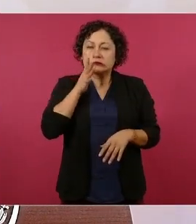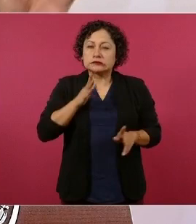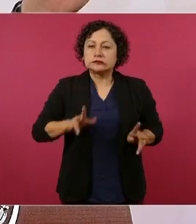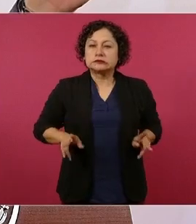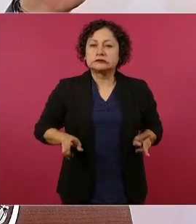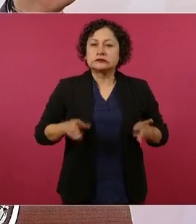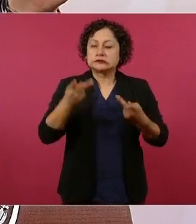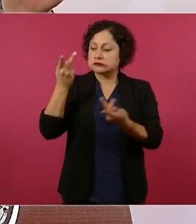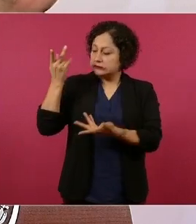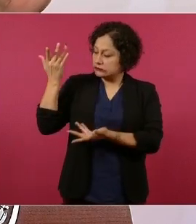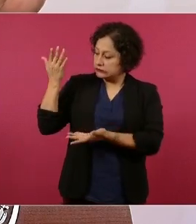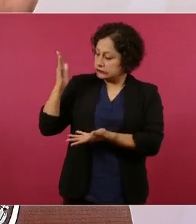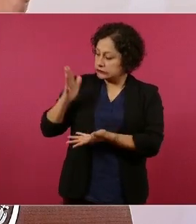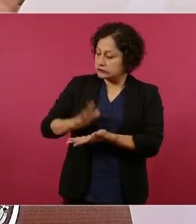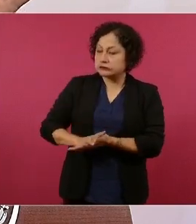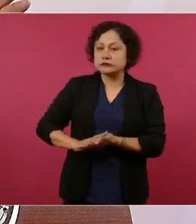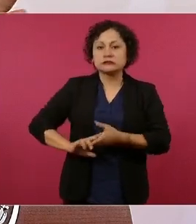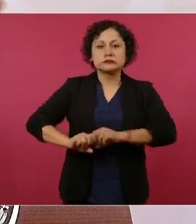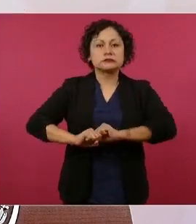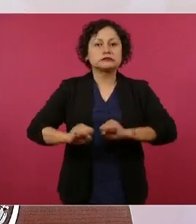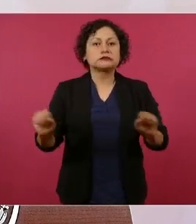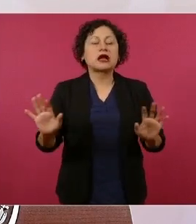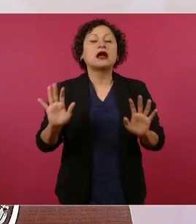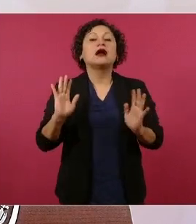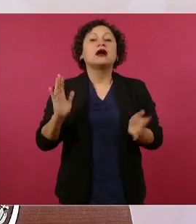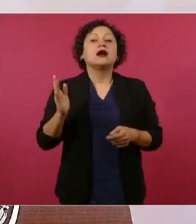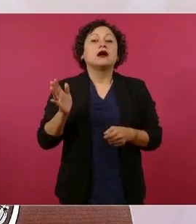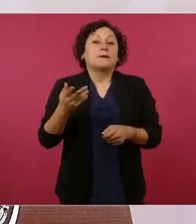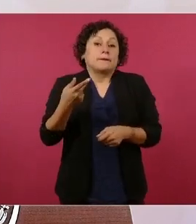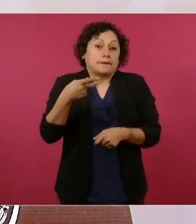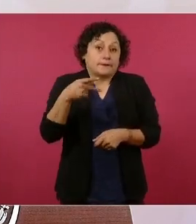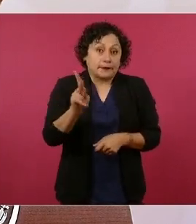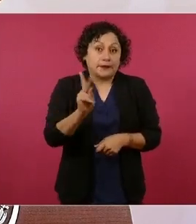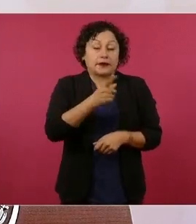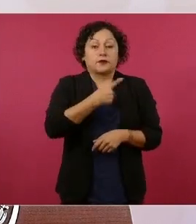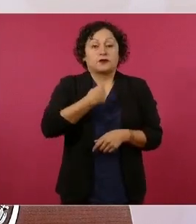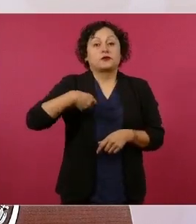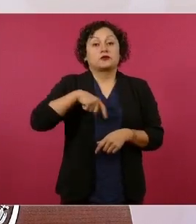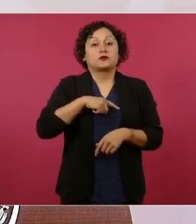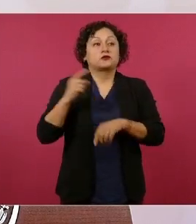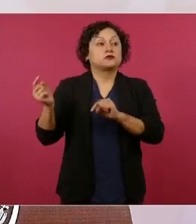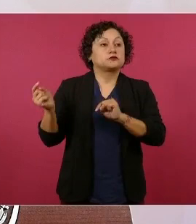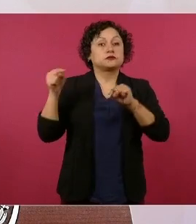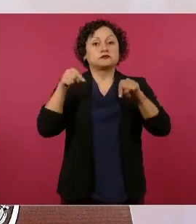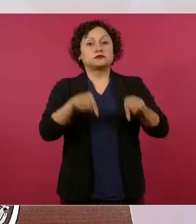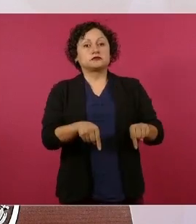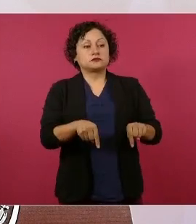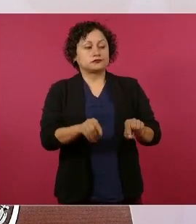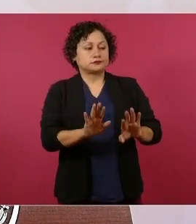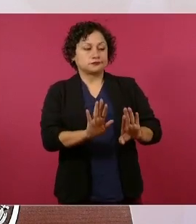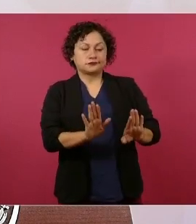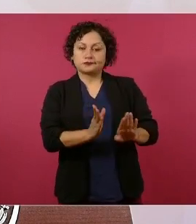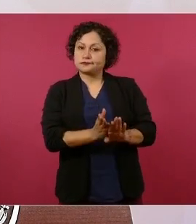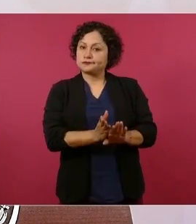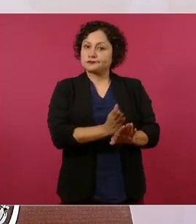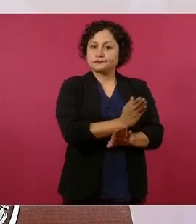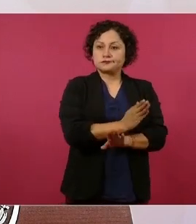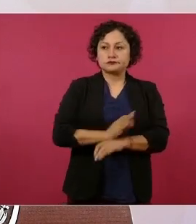hubiese continuado la misma política de darle prioridad a las